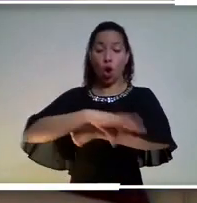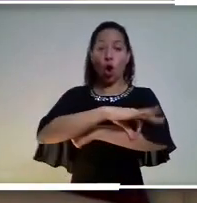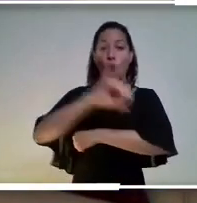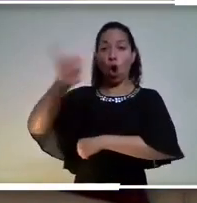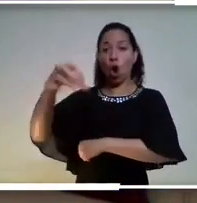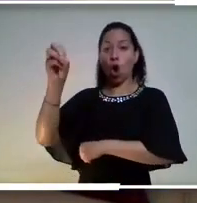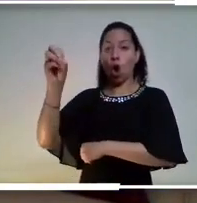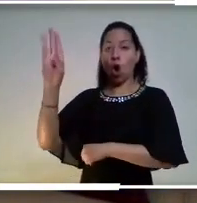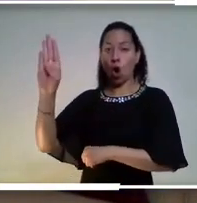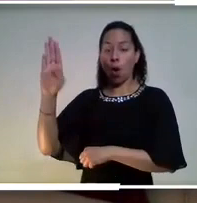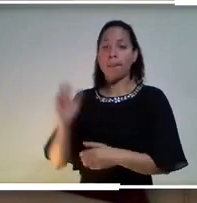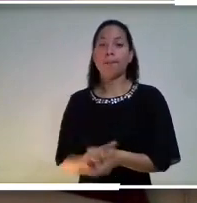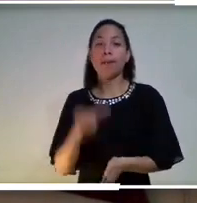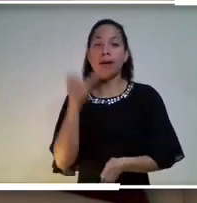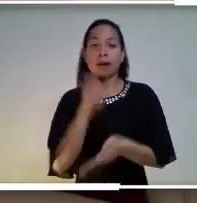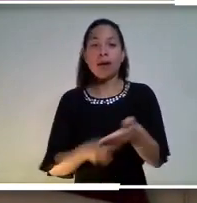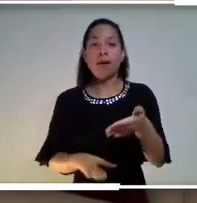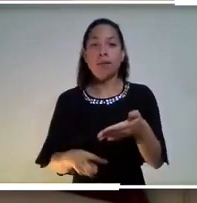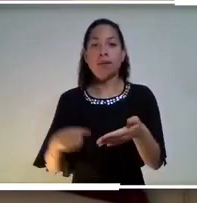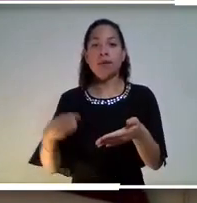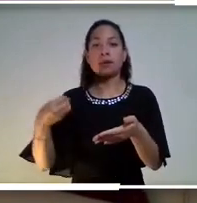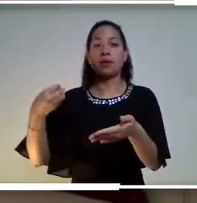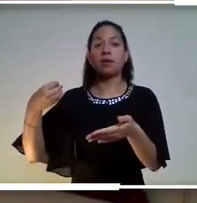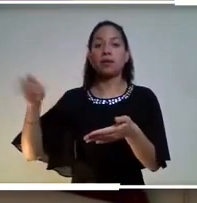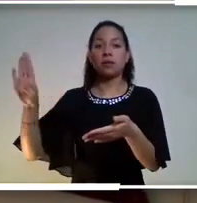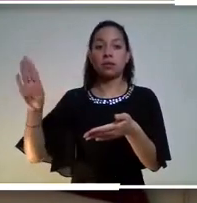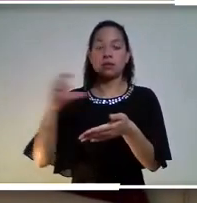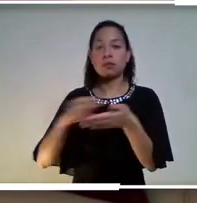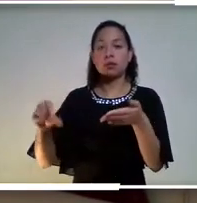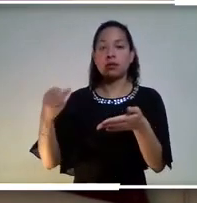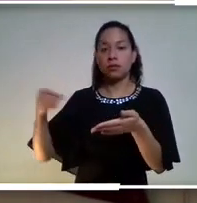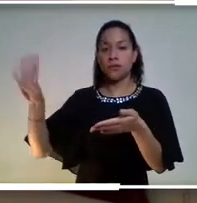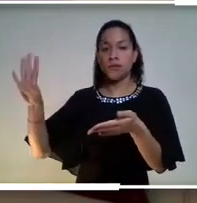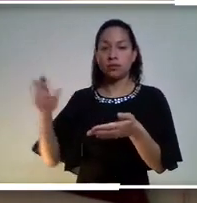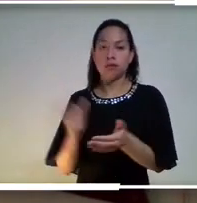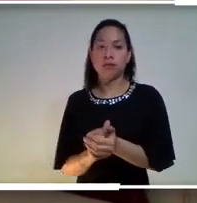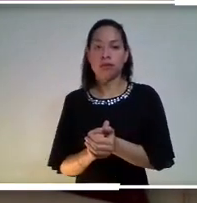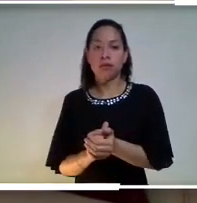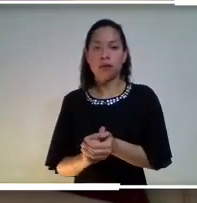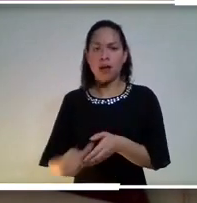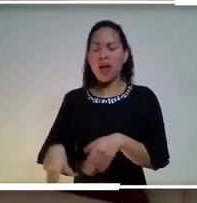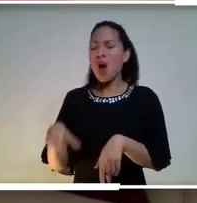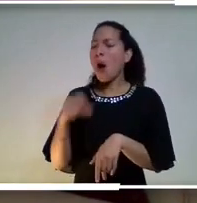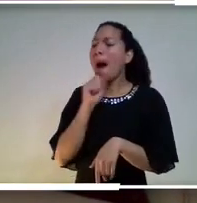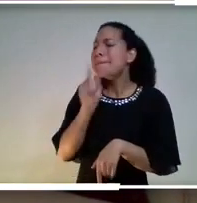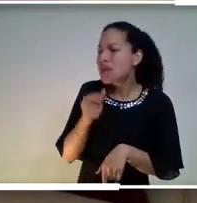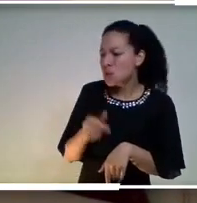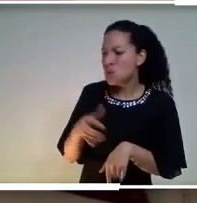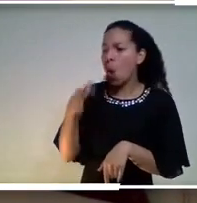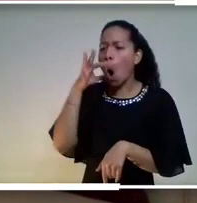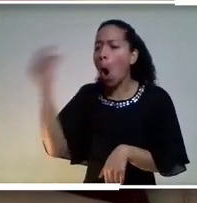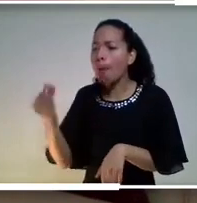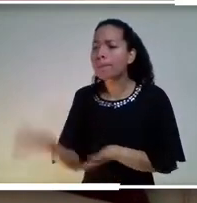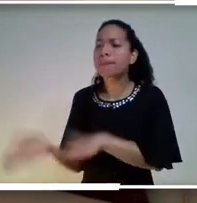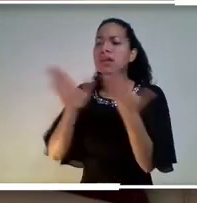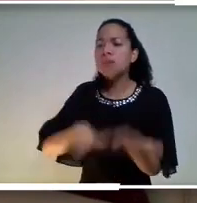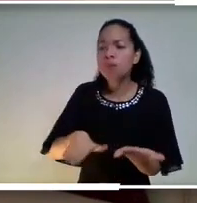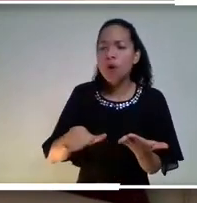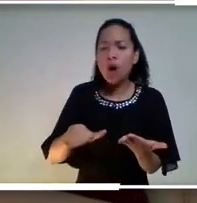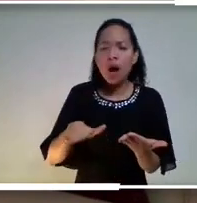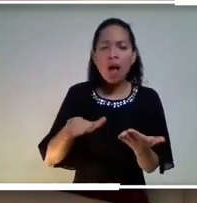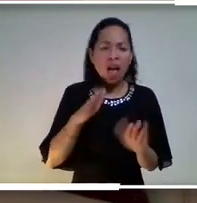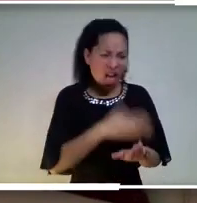hace unos años fue invitado a un funeral donde parte de la familia era de una iglesia y otra de otra denominación así que trajeron dos